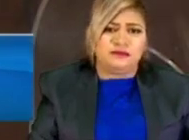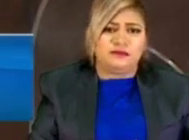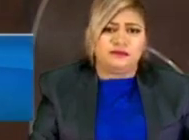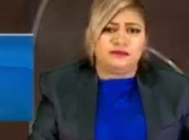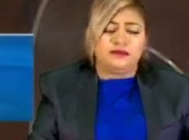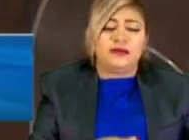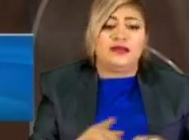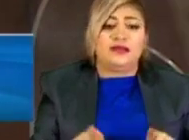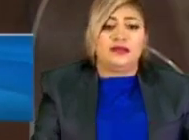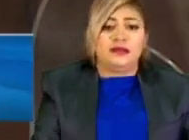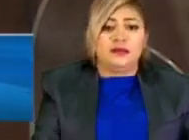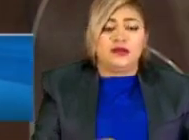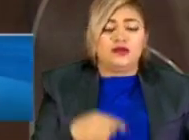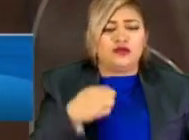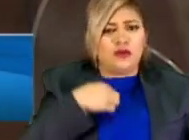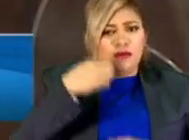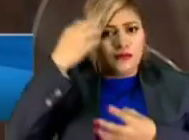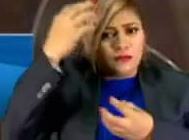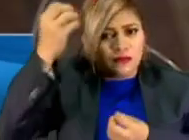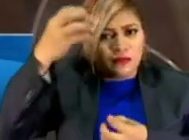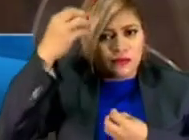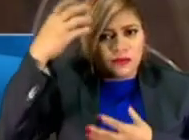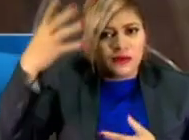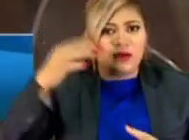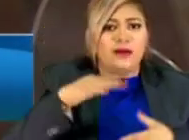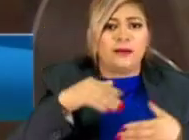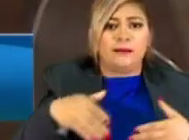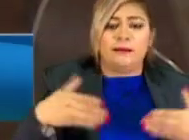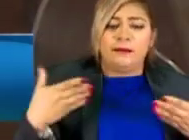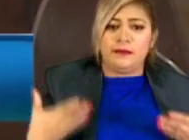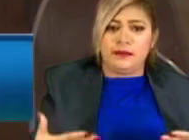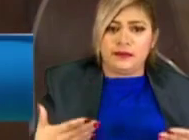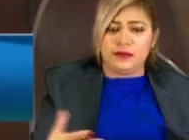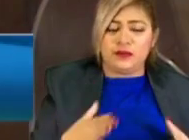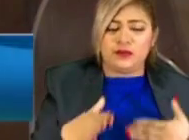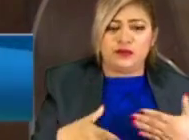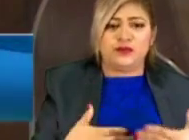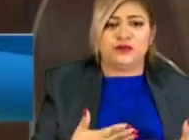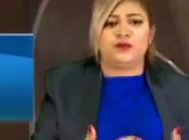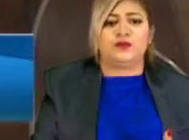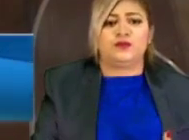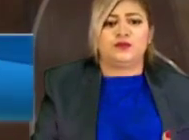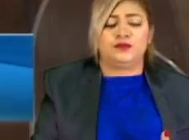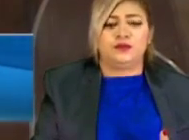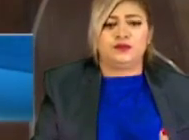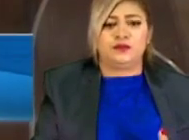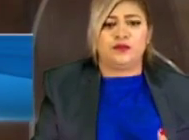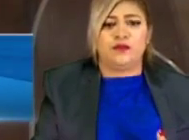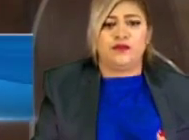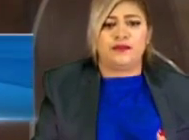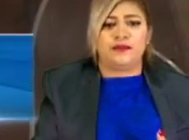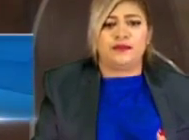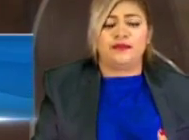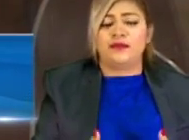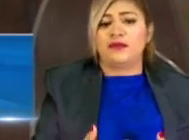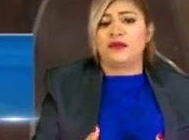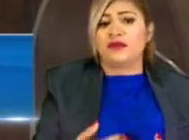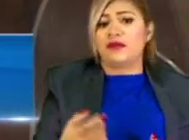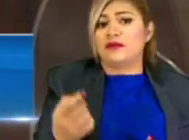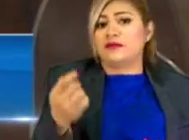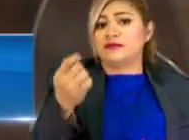También informo al país que hemos concluido negociaciones con la farmacéutica